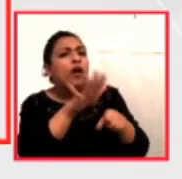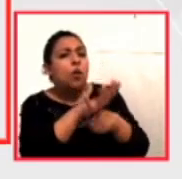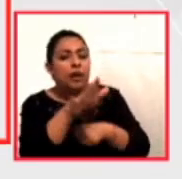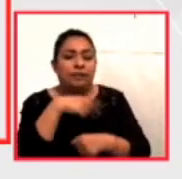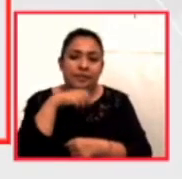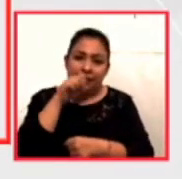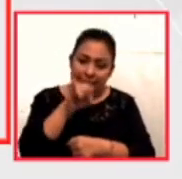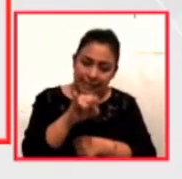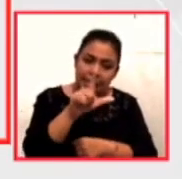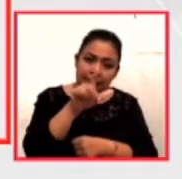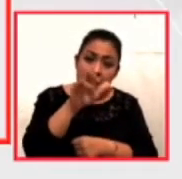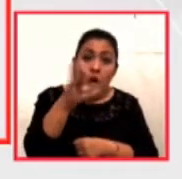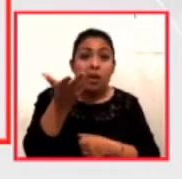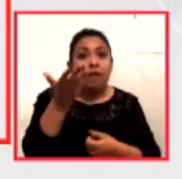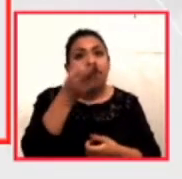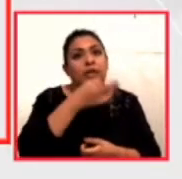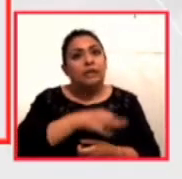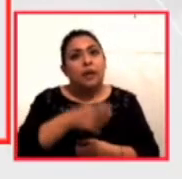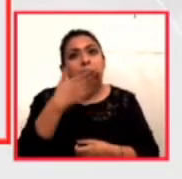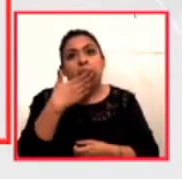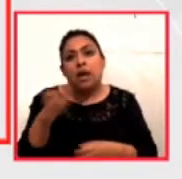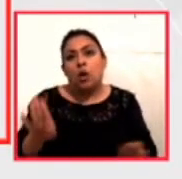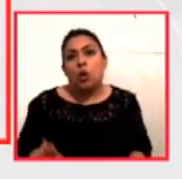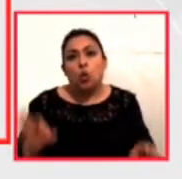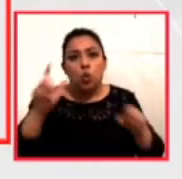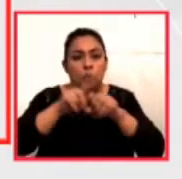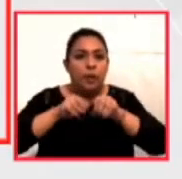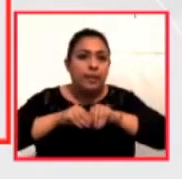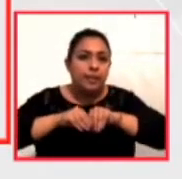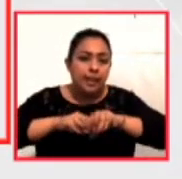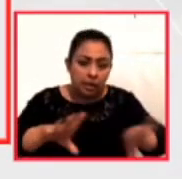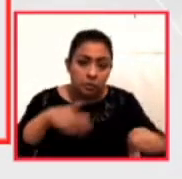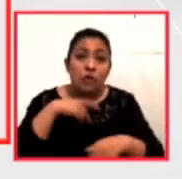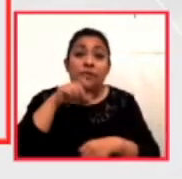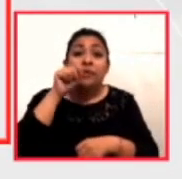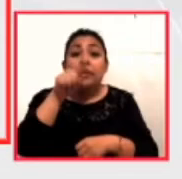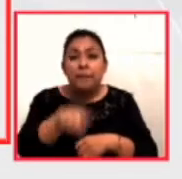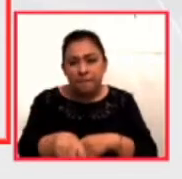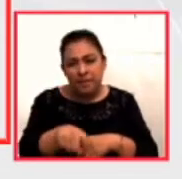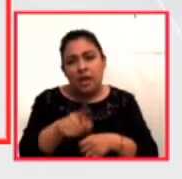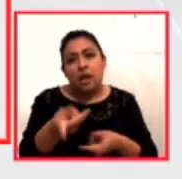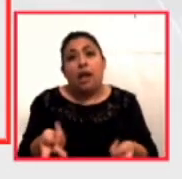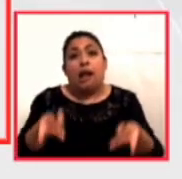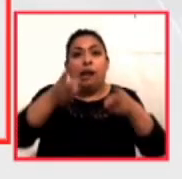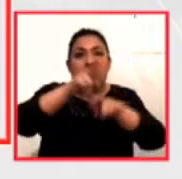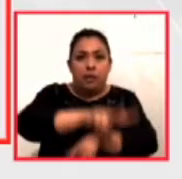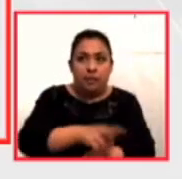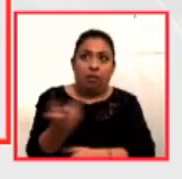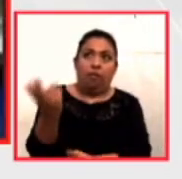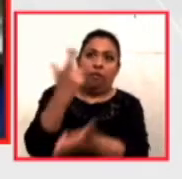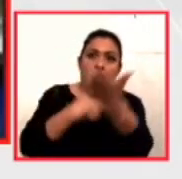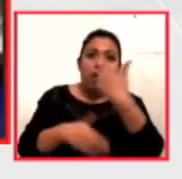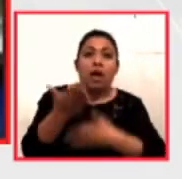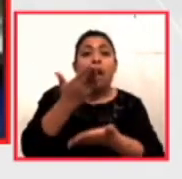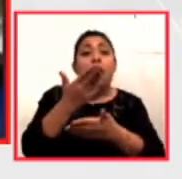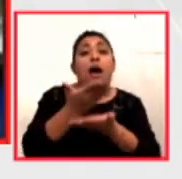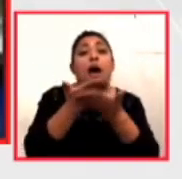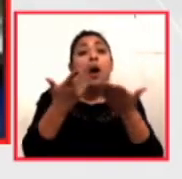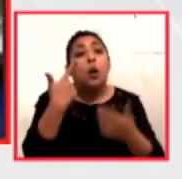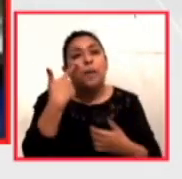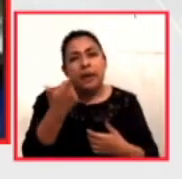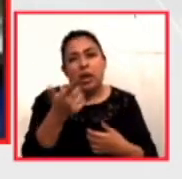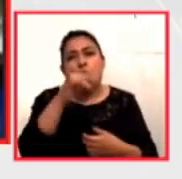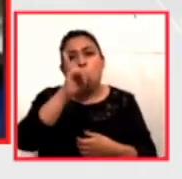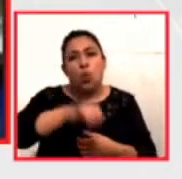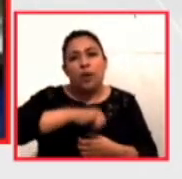querida Laura, pues celebrando como siempre la diáspora cultural y también la diáspora en sentido contrario, porque ahora es turno de visitar, como cada